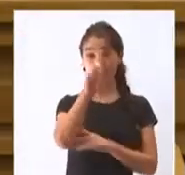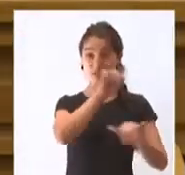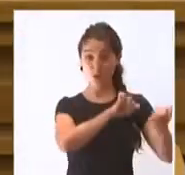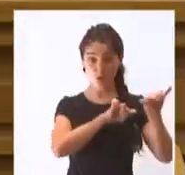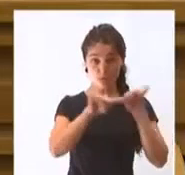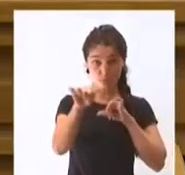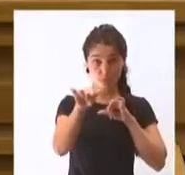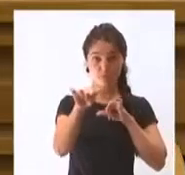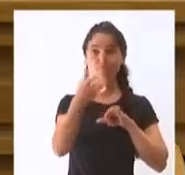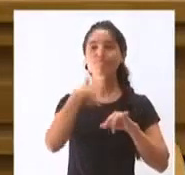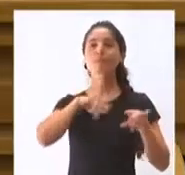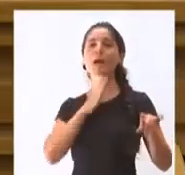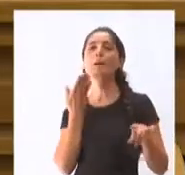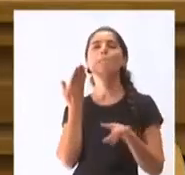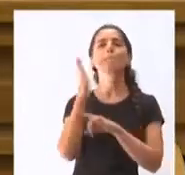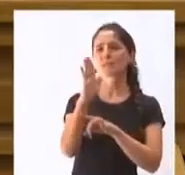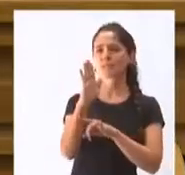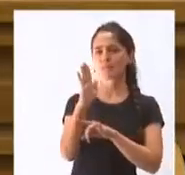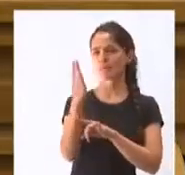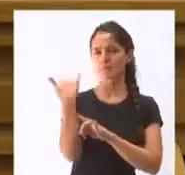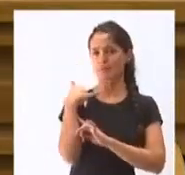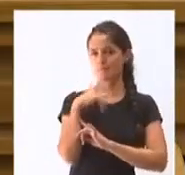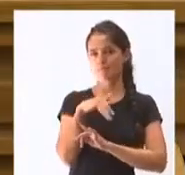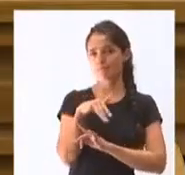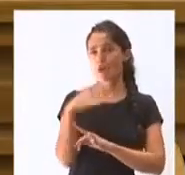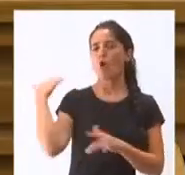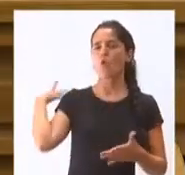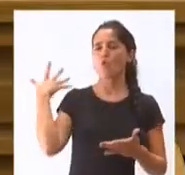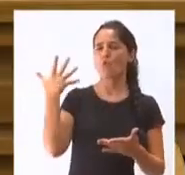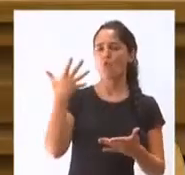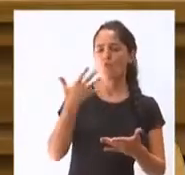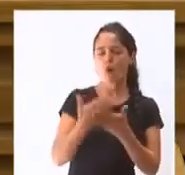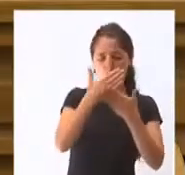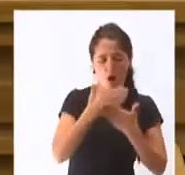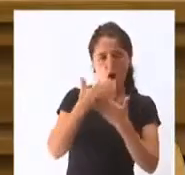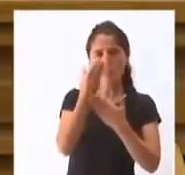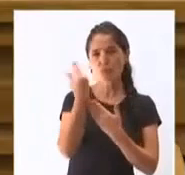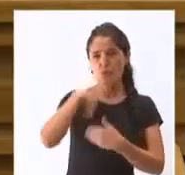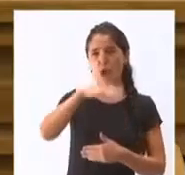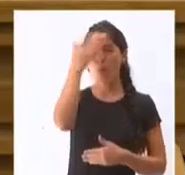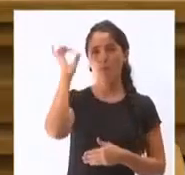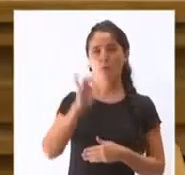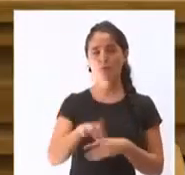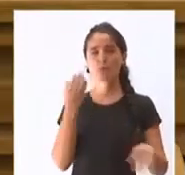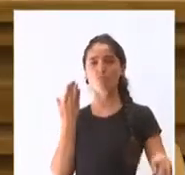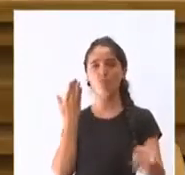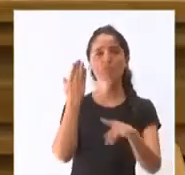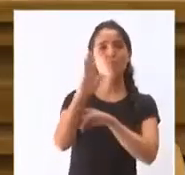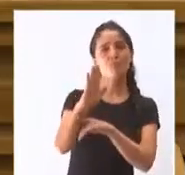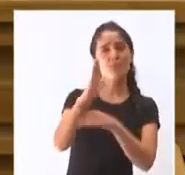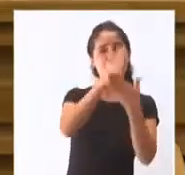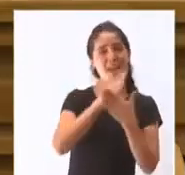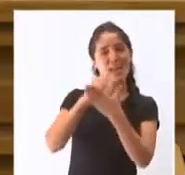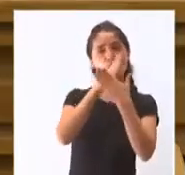vamos a presentar definitivamente y después de mucho estudio el sector del estudio del sector de la logística y del transporte de mercancías